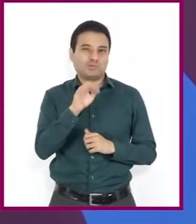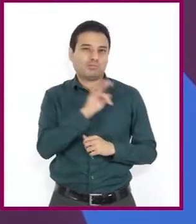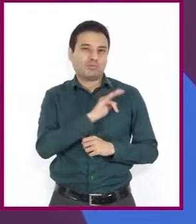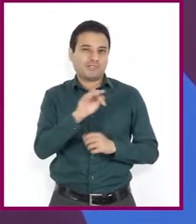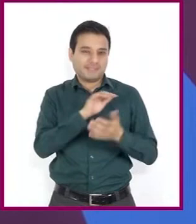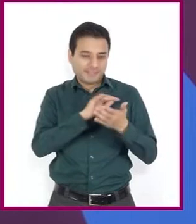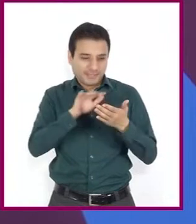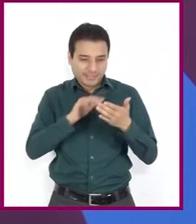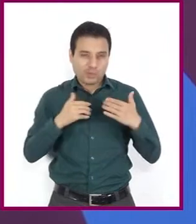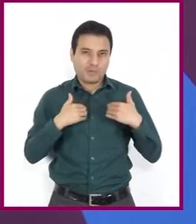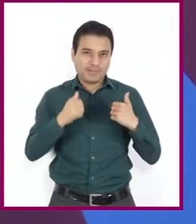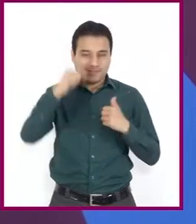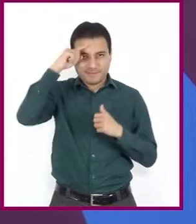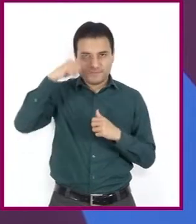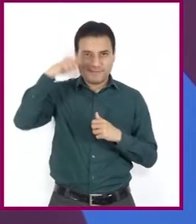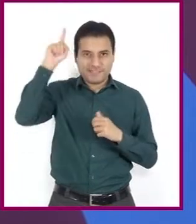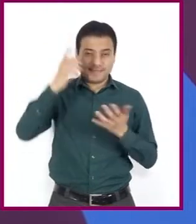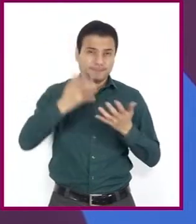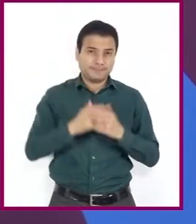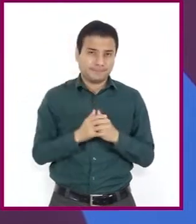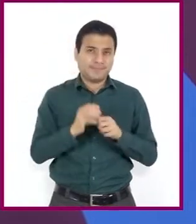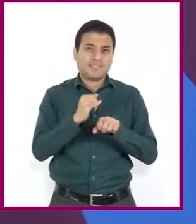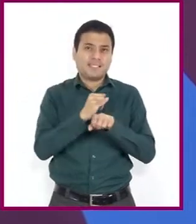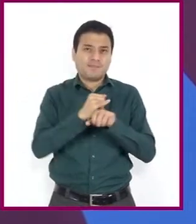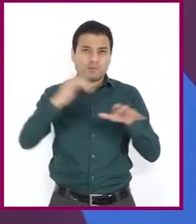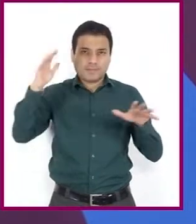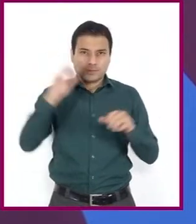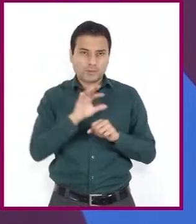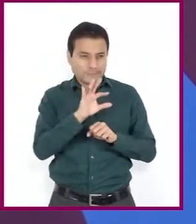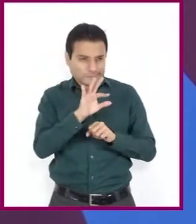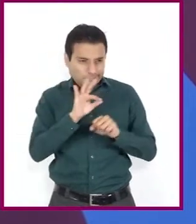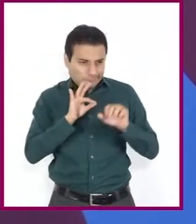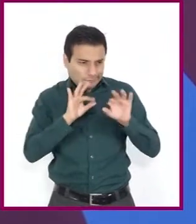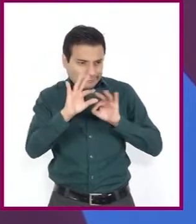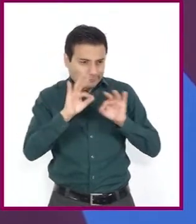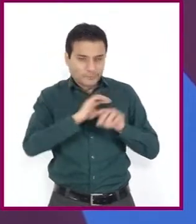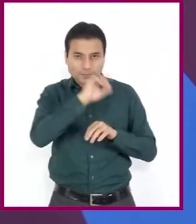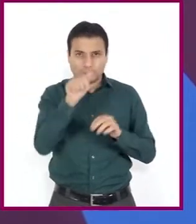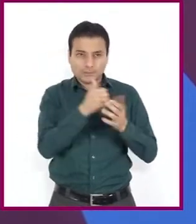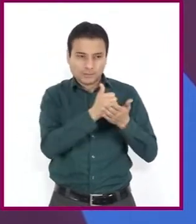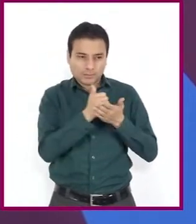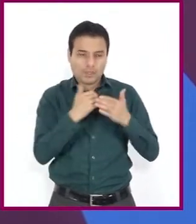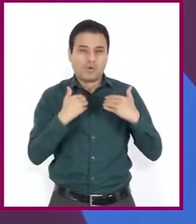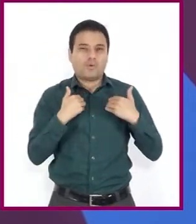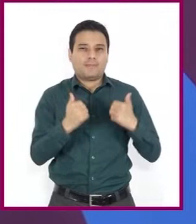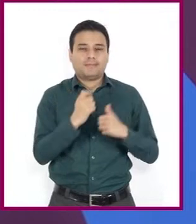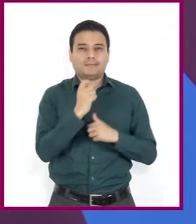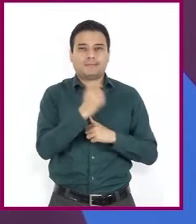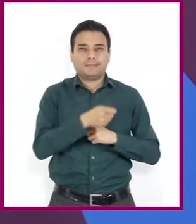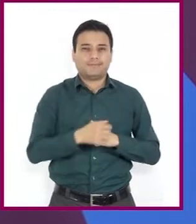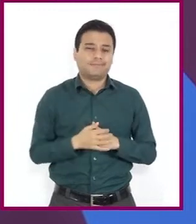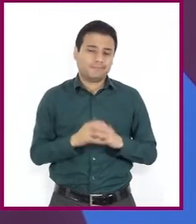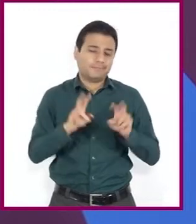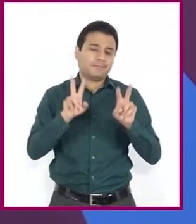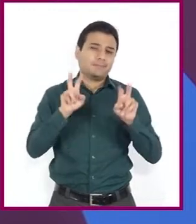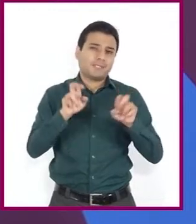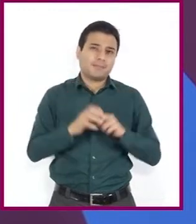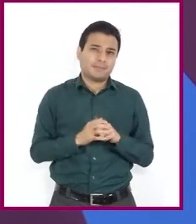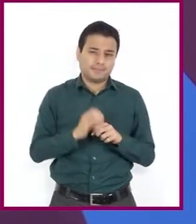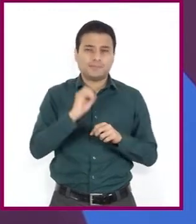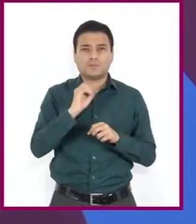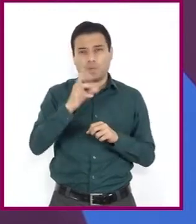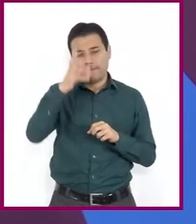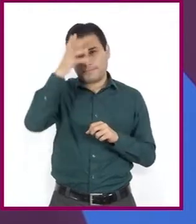leen, con el fin de recabar información específica que les ayude a entender mejor el tema o